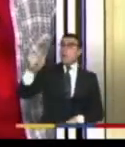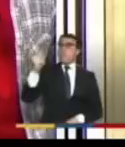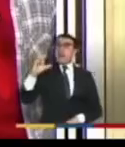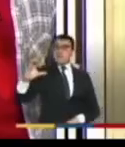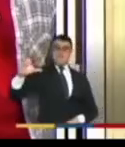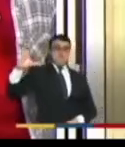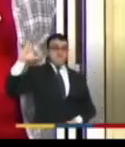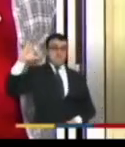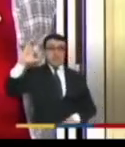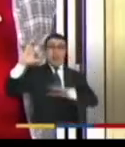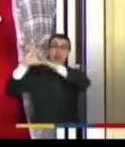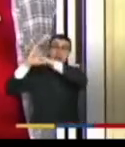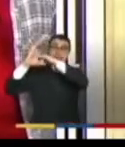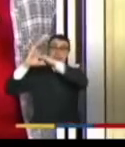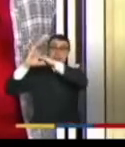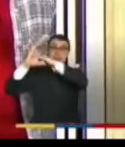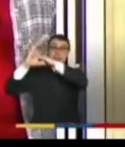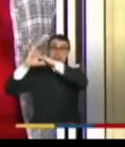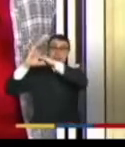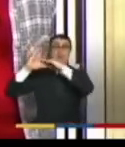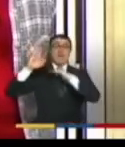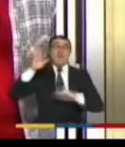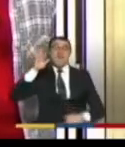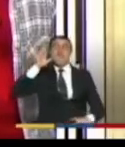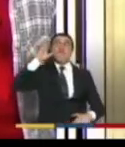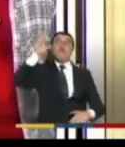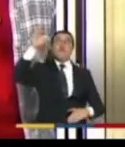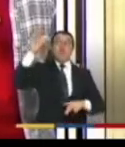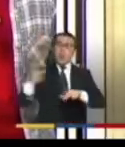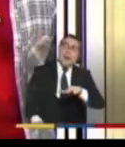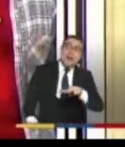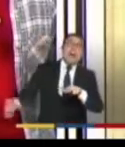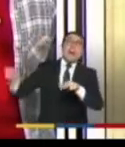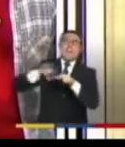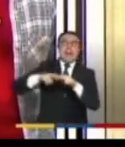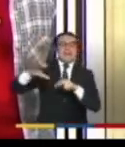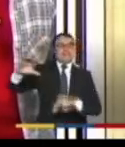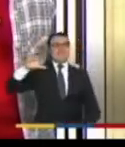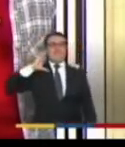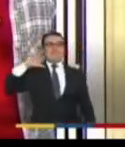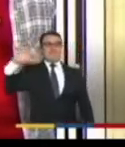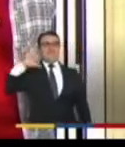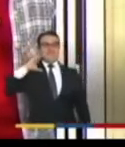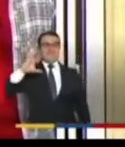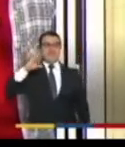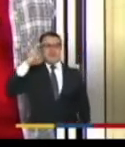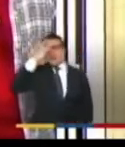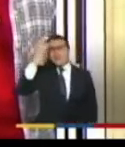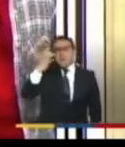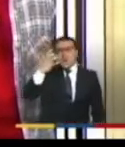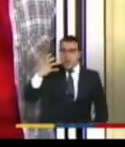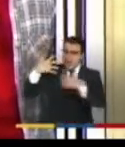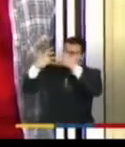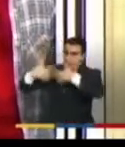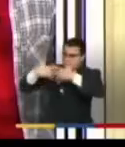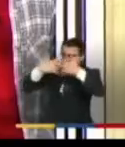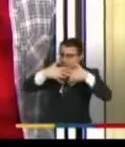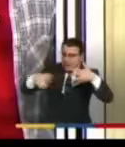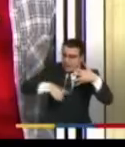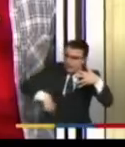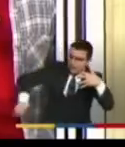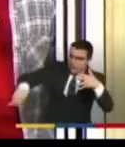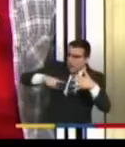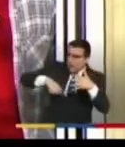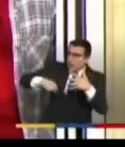van a ganar muchísimo más en el futuro porque un empresario se vuelve más rico cuando